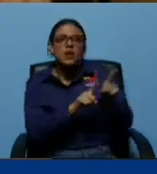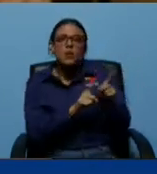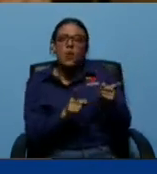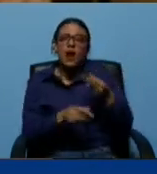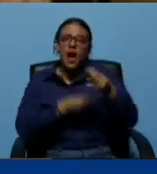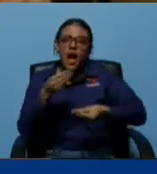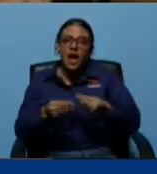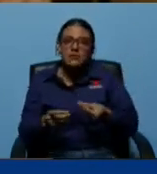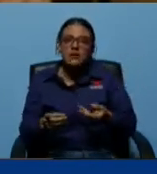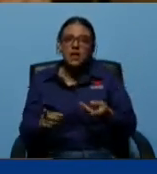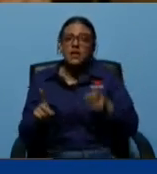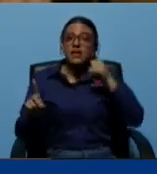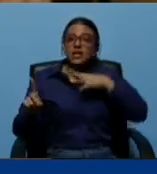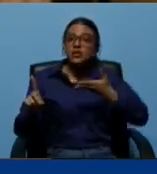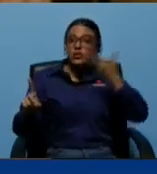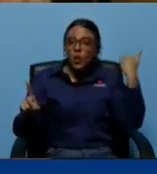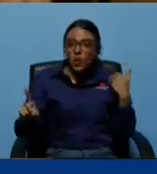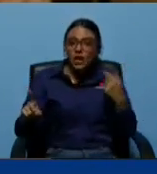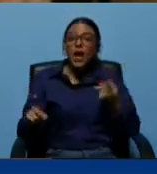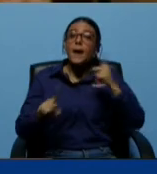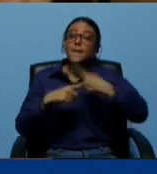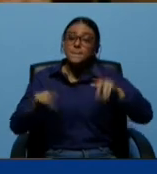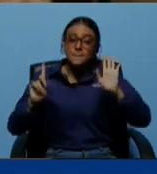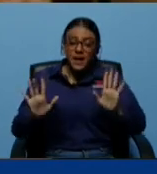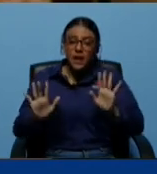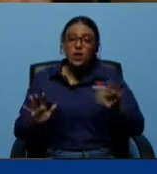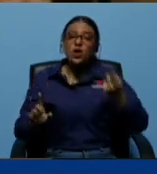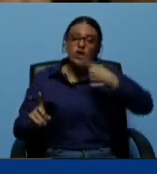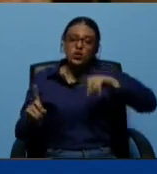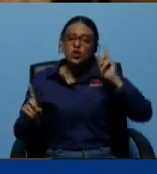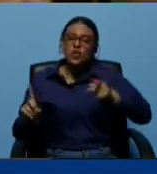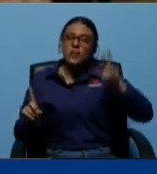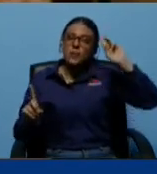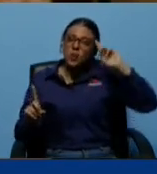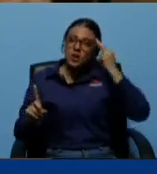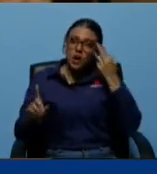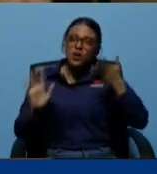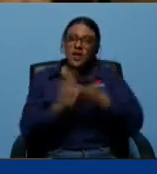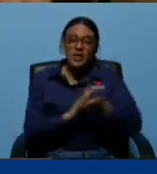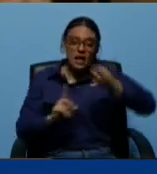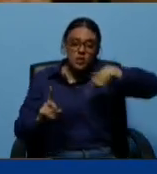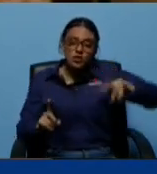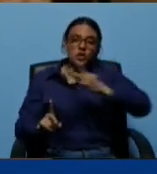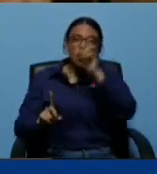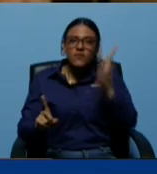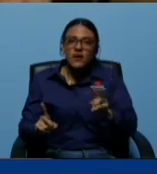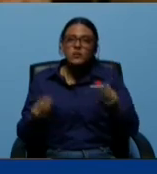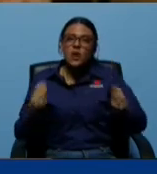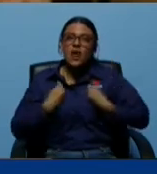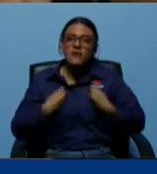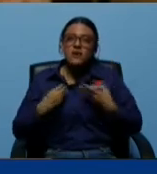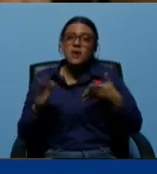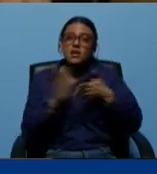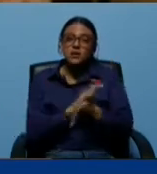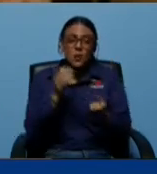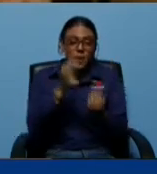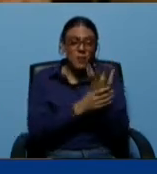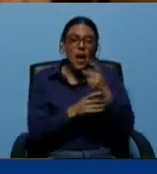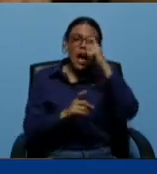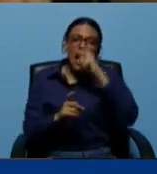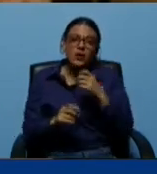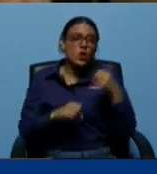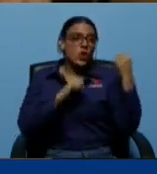Pero yo debiera, y es mi deber, recordar que Venezuela ha venido viviendo a partir del año